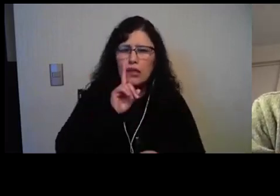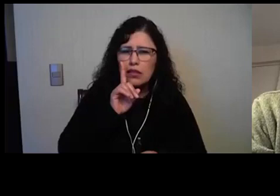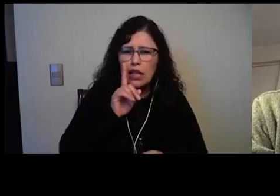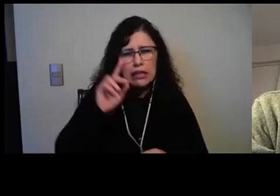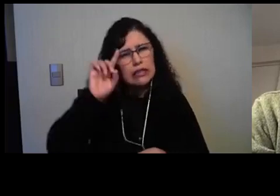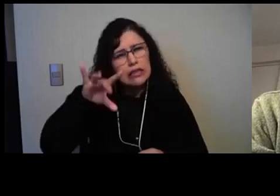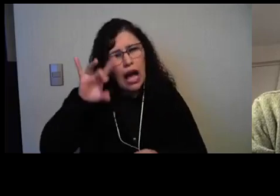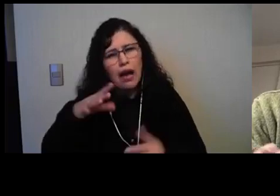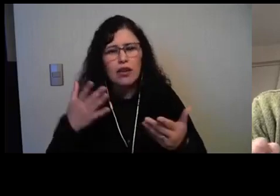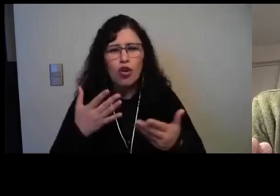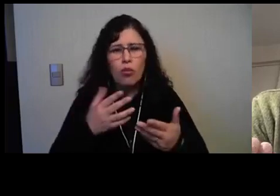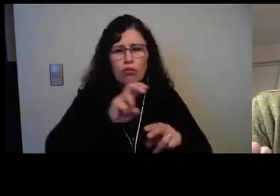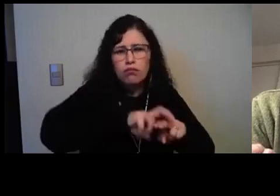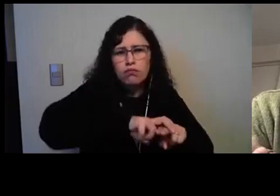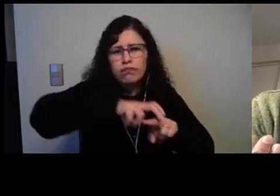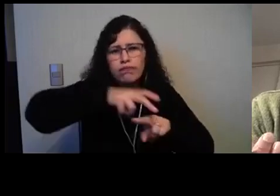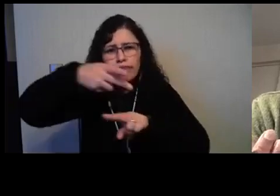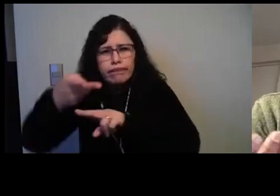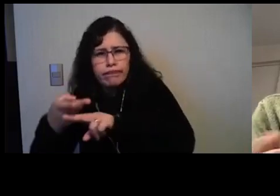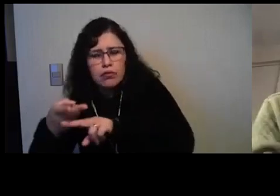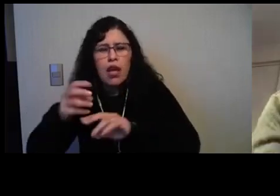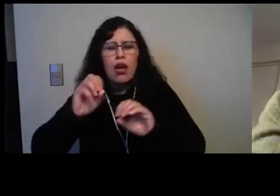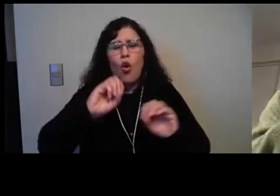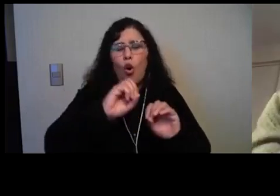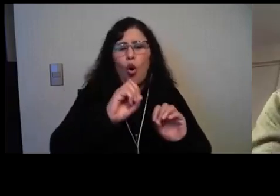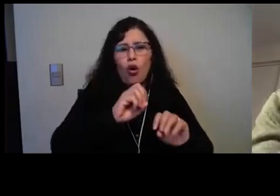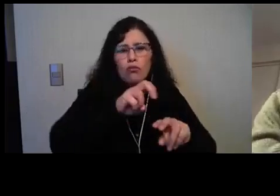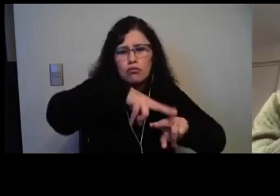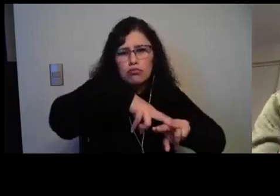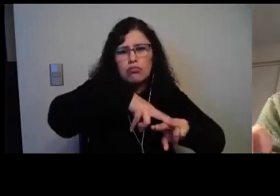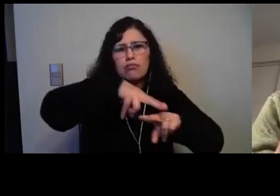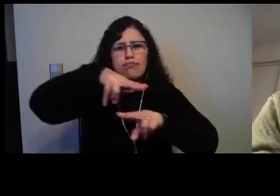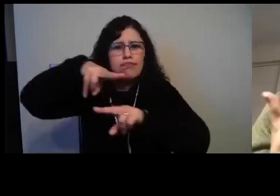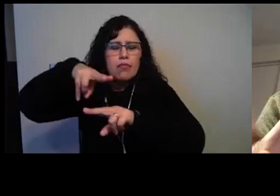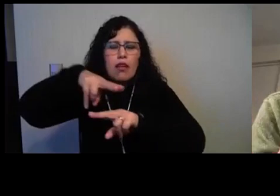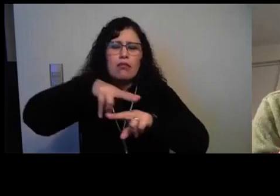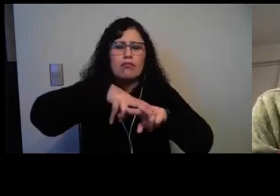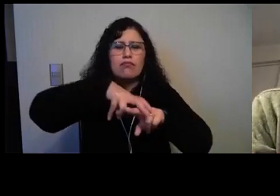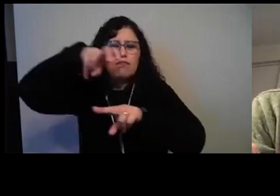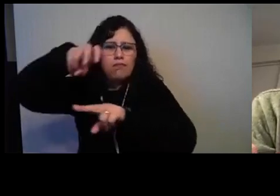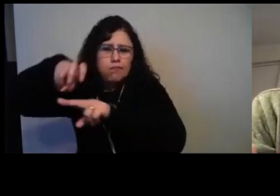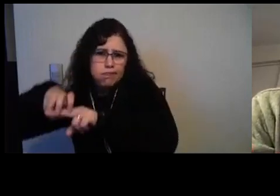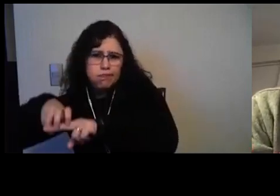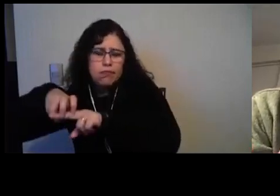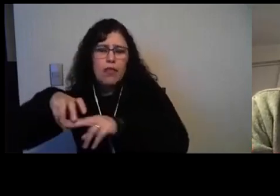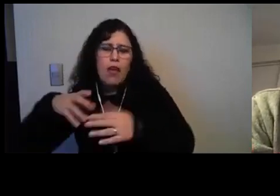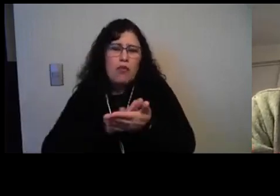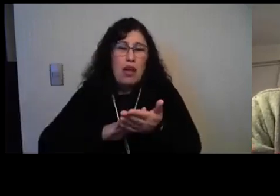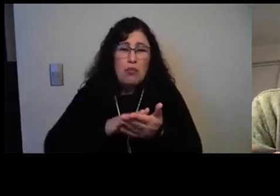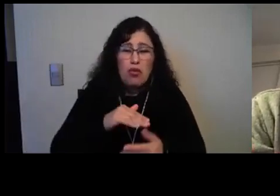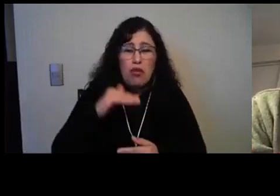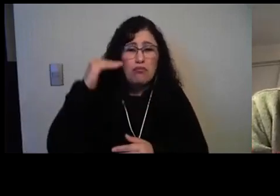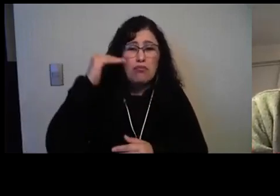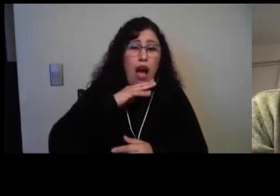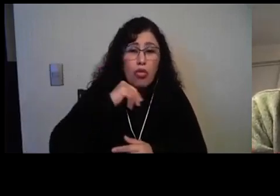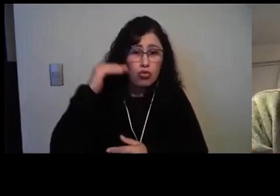acercamiento a lo que significa movilizar a una persona, no sé, algún adulto mayor, alguna abuelita que que esté